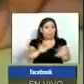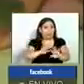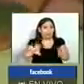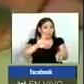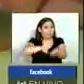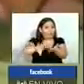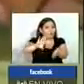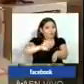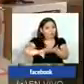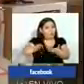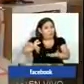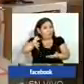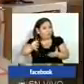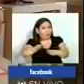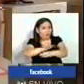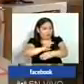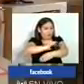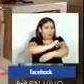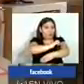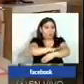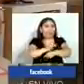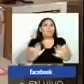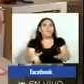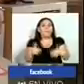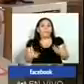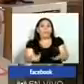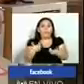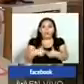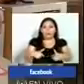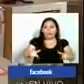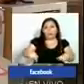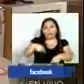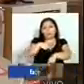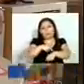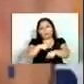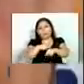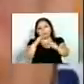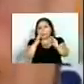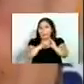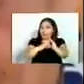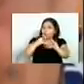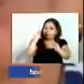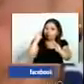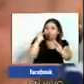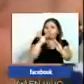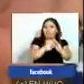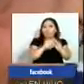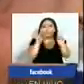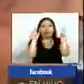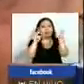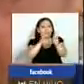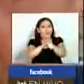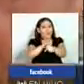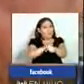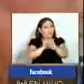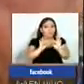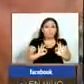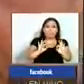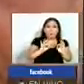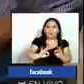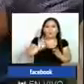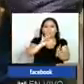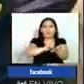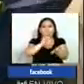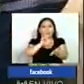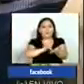un centavo En hortalizas El tiempo libre Que les permitió La cuarentena Domiciliaria Por el coronavirus Lo aprovecharon Al